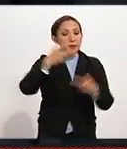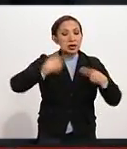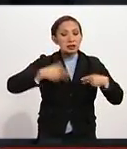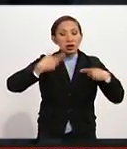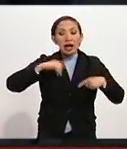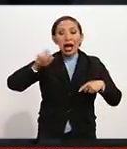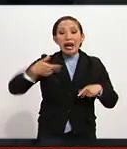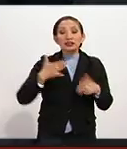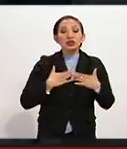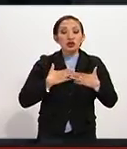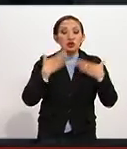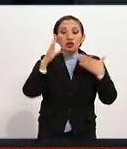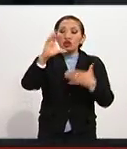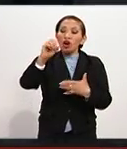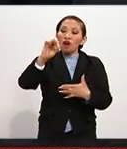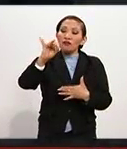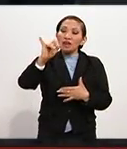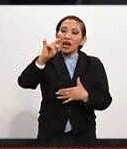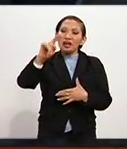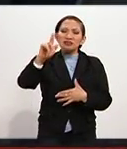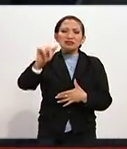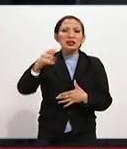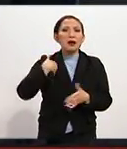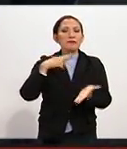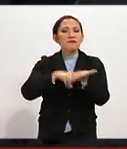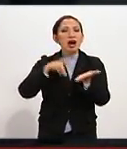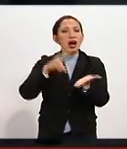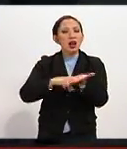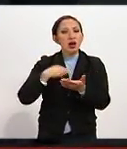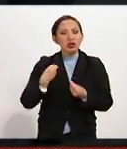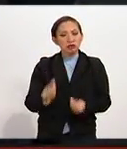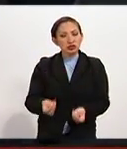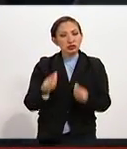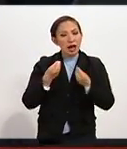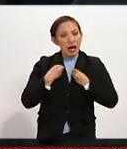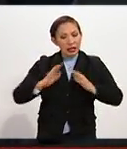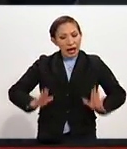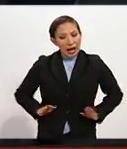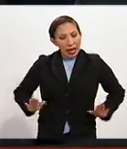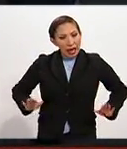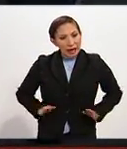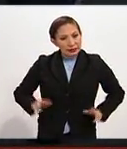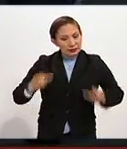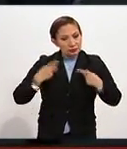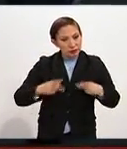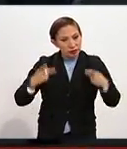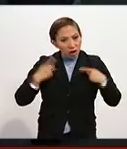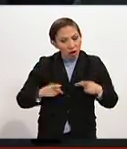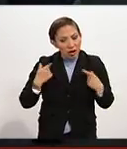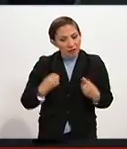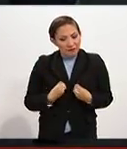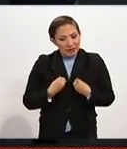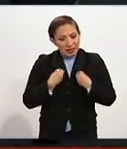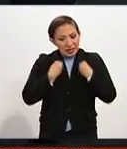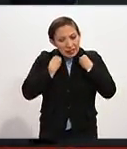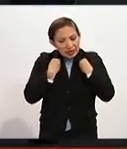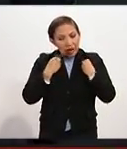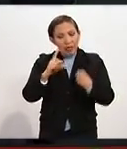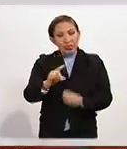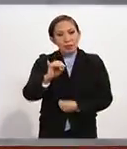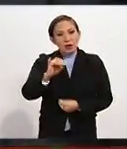es la palabra confianza. Confianza a los valores que nos forman, al carácter de nuestra gente, a la vitalidad de nuestra